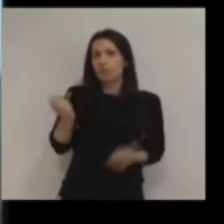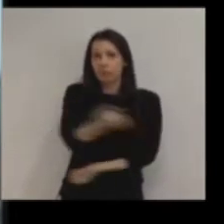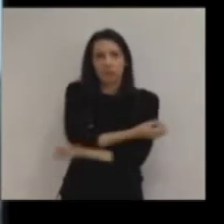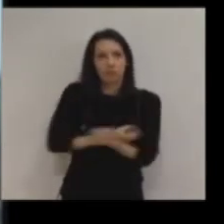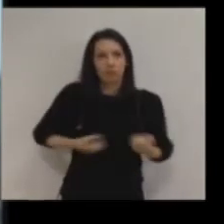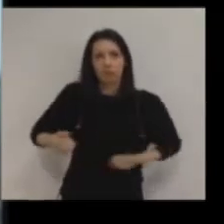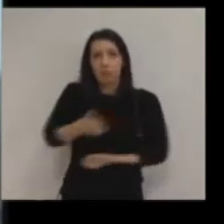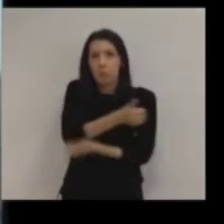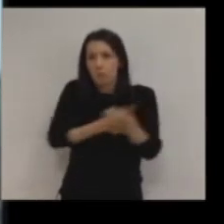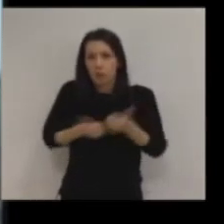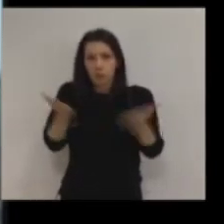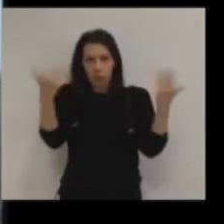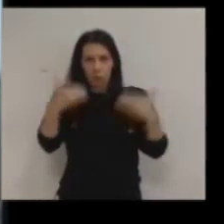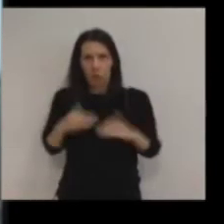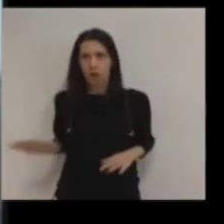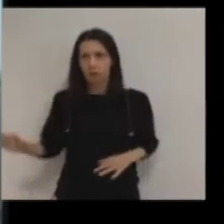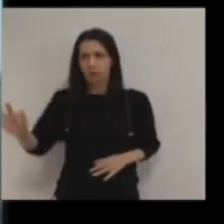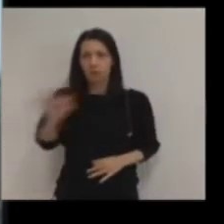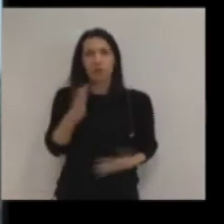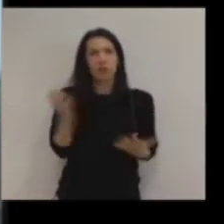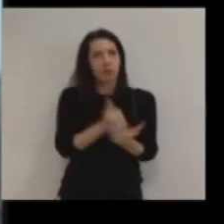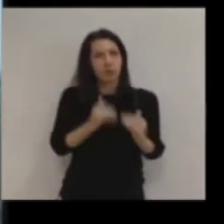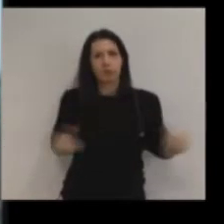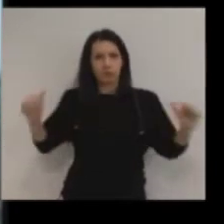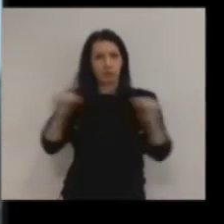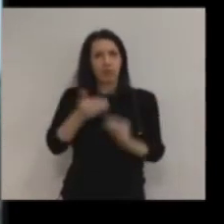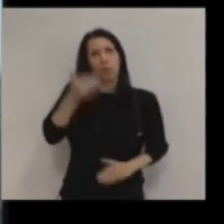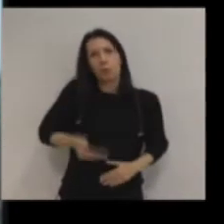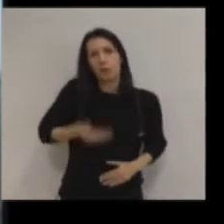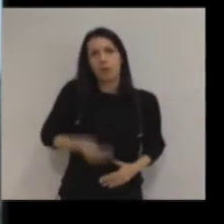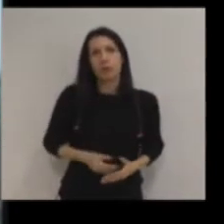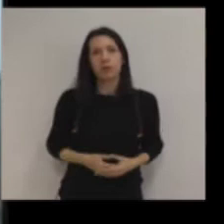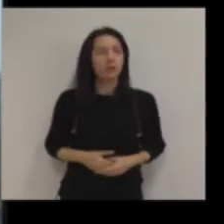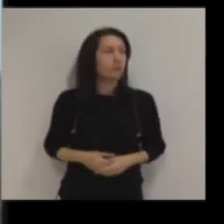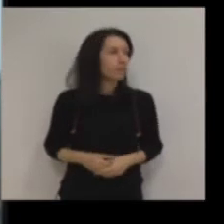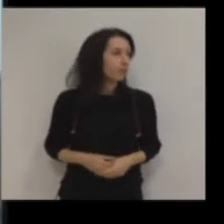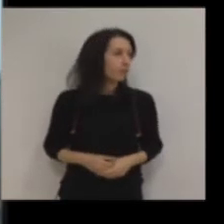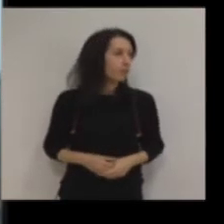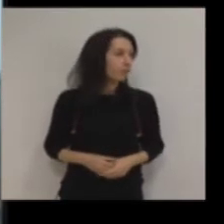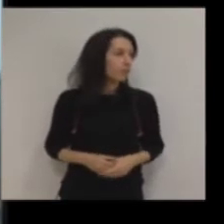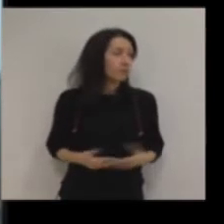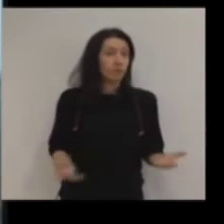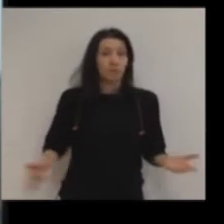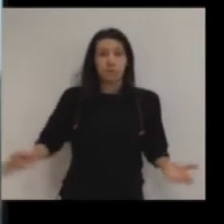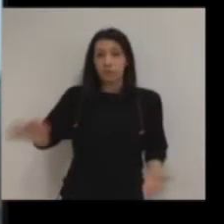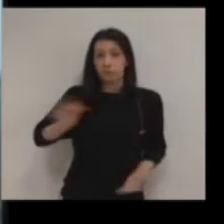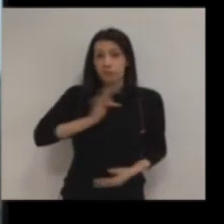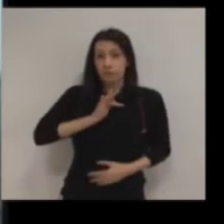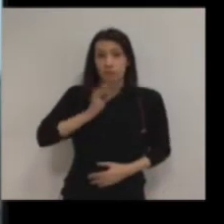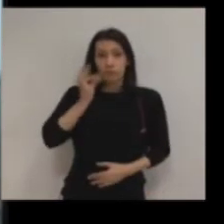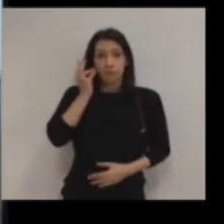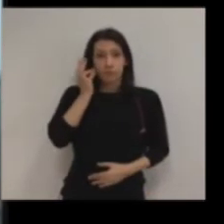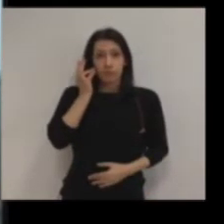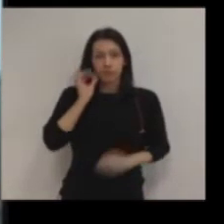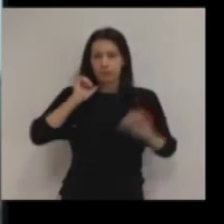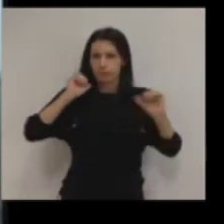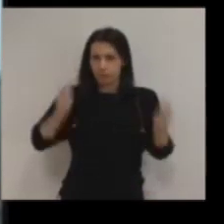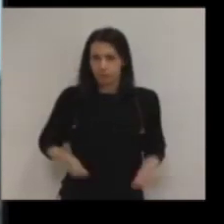no hay prioridad de ningún tipo. Todos somos igual de importantes. Pues empiezo yo por romper el hielo.